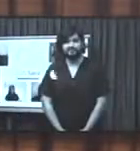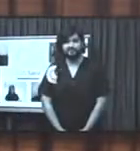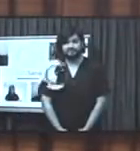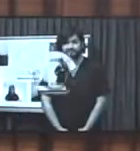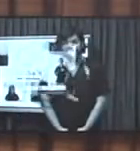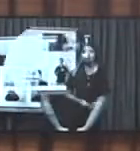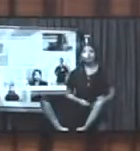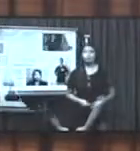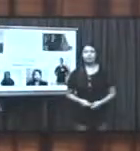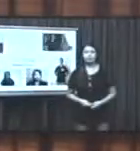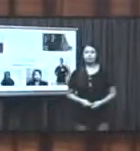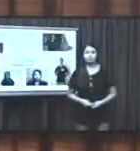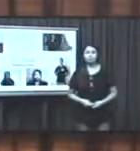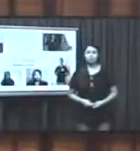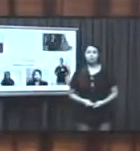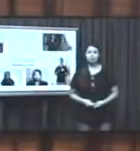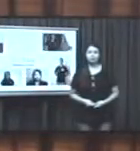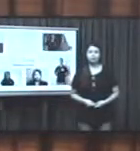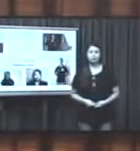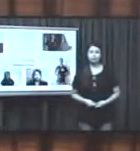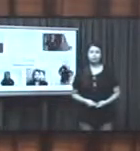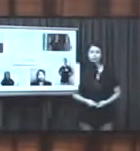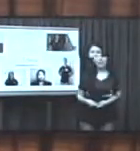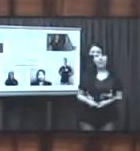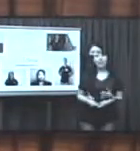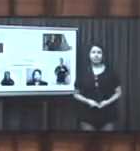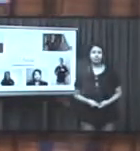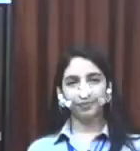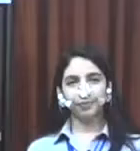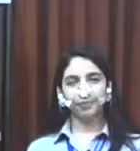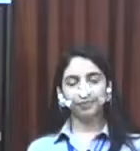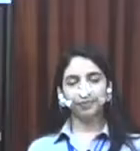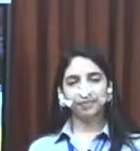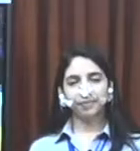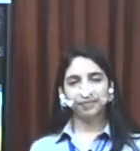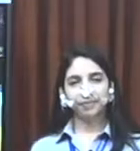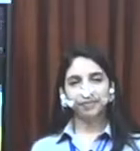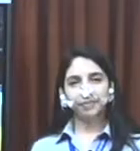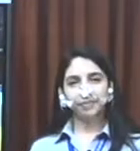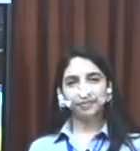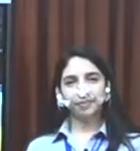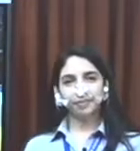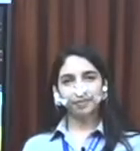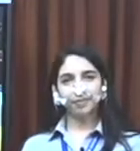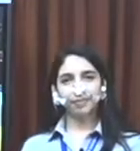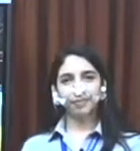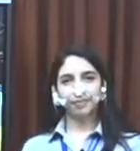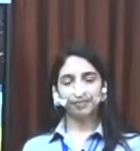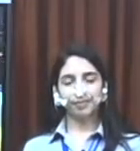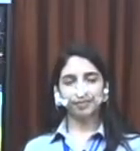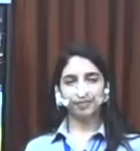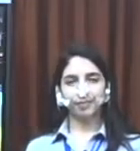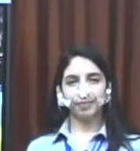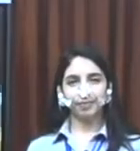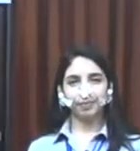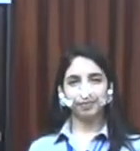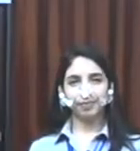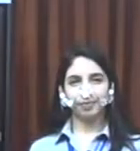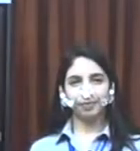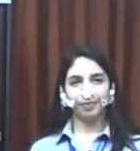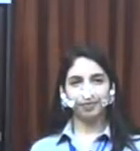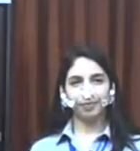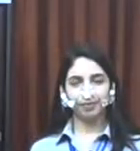se ha puesto desde esta área para que los beneficios puedan llegar de manera oportuna a las personas y a los